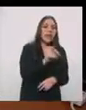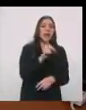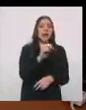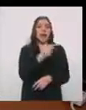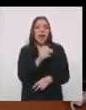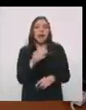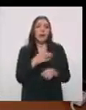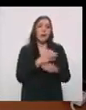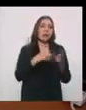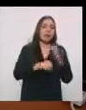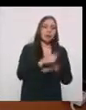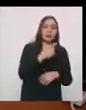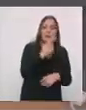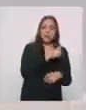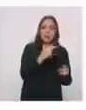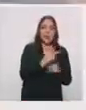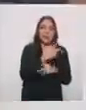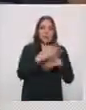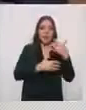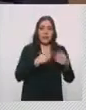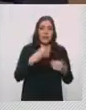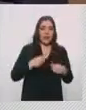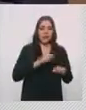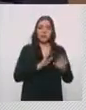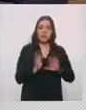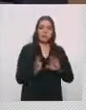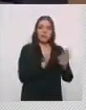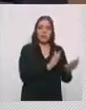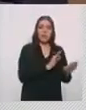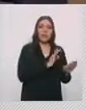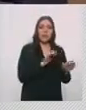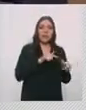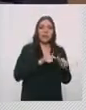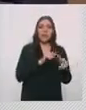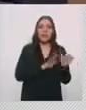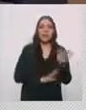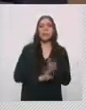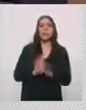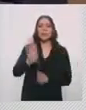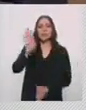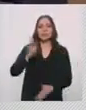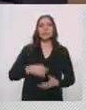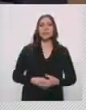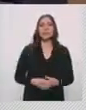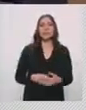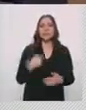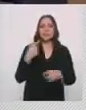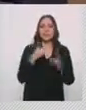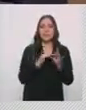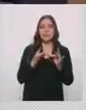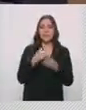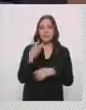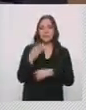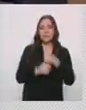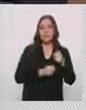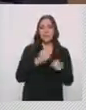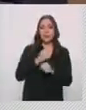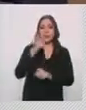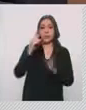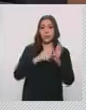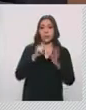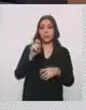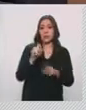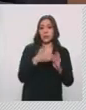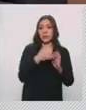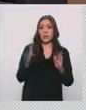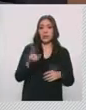un proceso. Actualmente en 2020, les platico así rápidamente en casa, la resiliencia no tiene más de